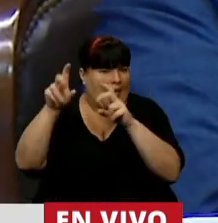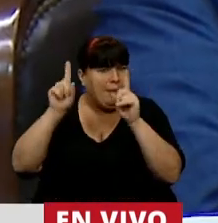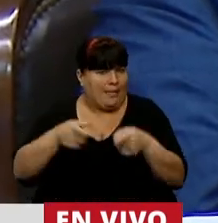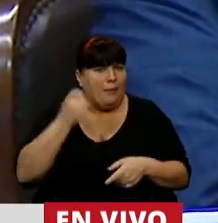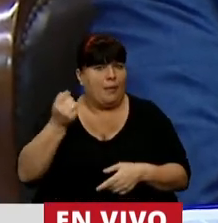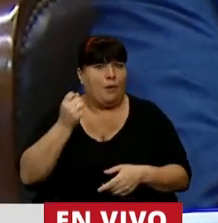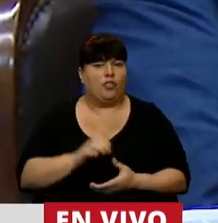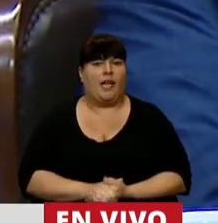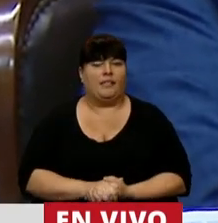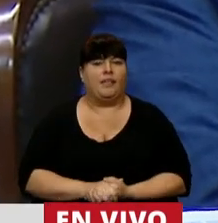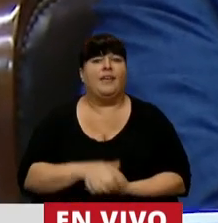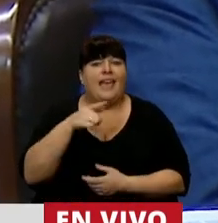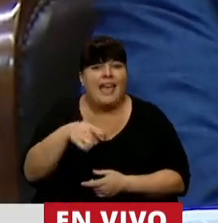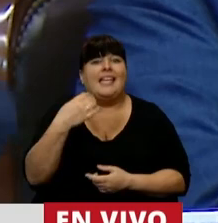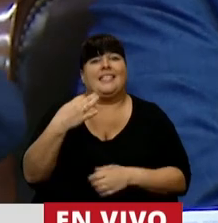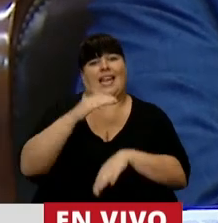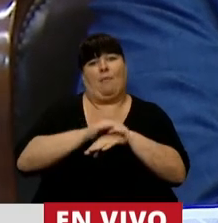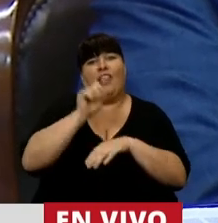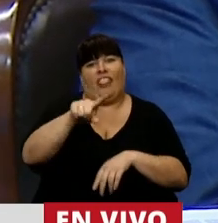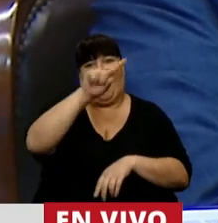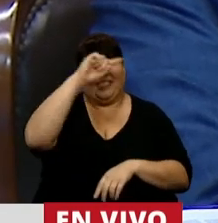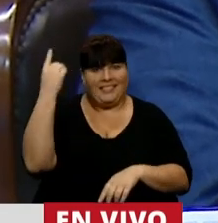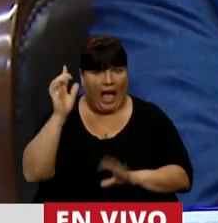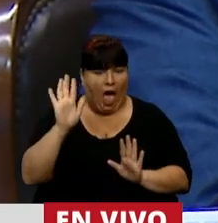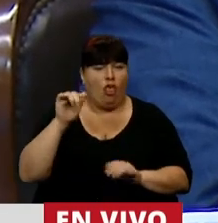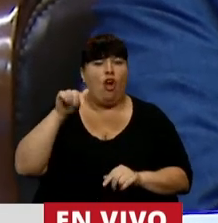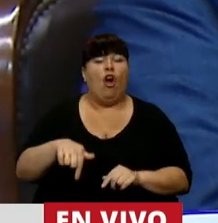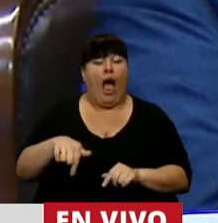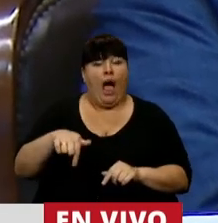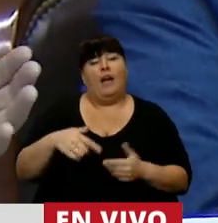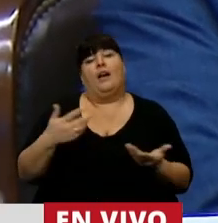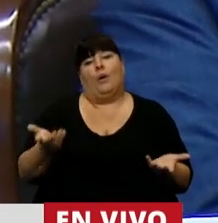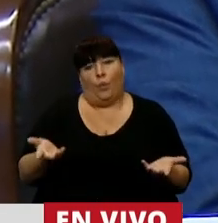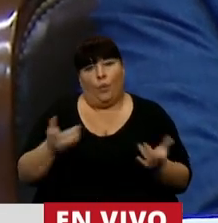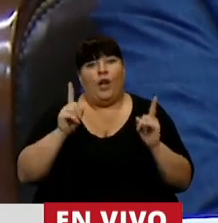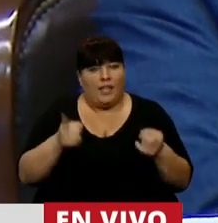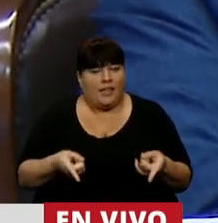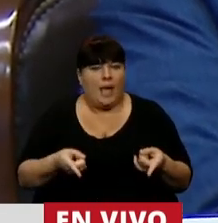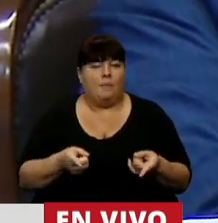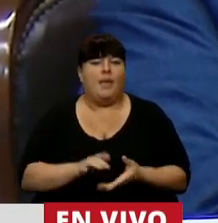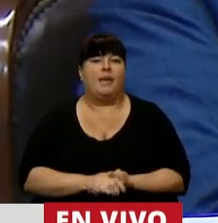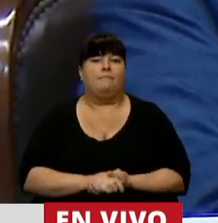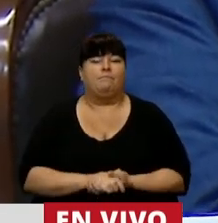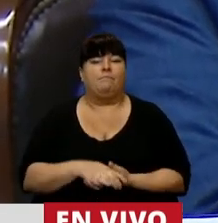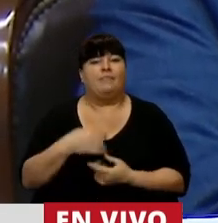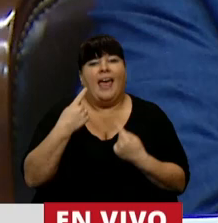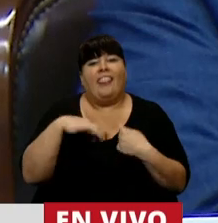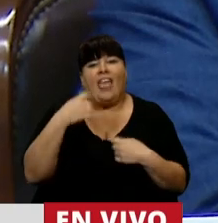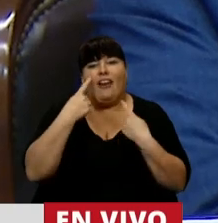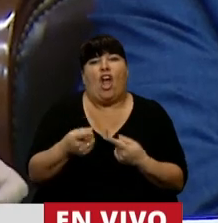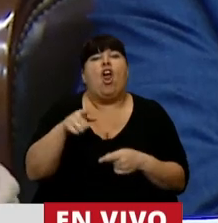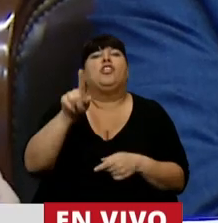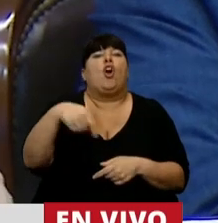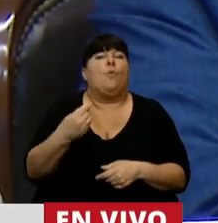hay, que hace a la responsabilidad del Estado. Estamos en un tema, y bueno, y por supuesto, creo que hay que reconocer que eso